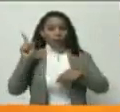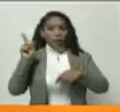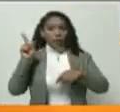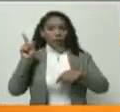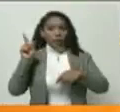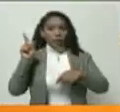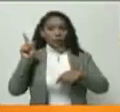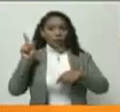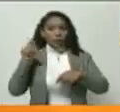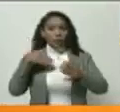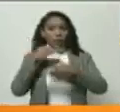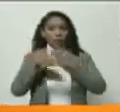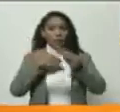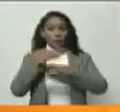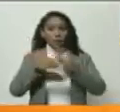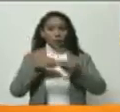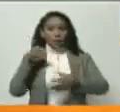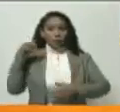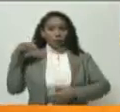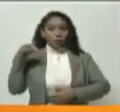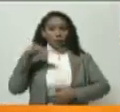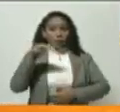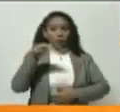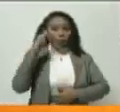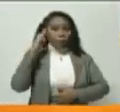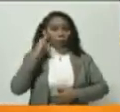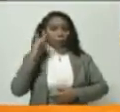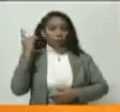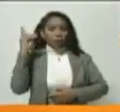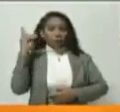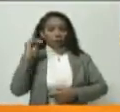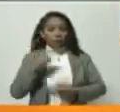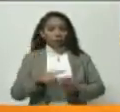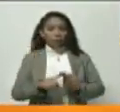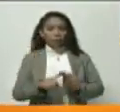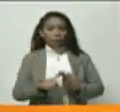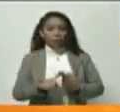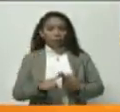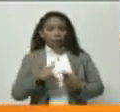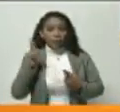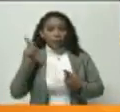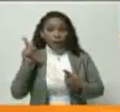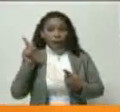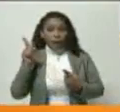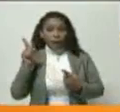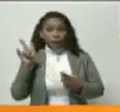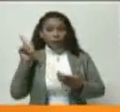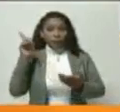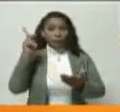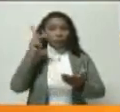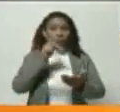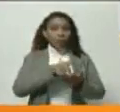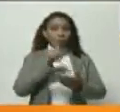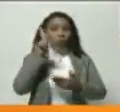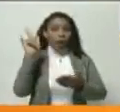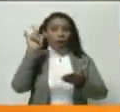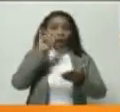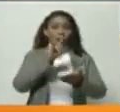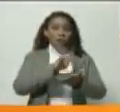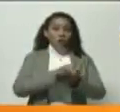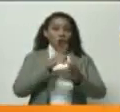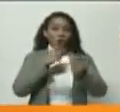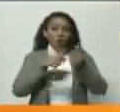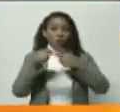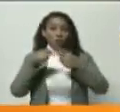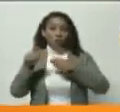Ellos tuvieron que hacer tránsito por Bolivia y de allí fueron trasladados acá, bueno, en un avión